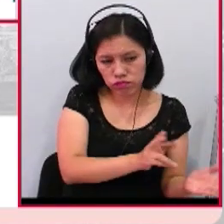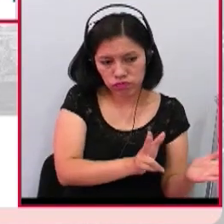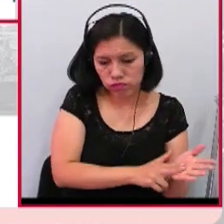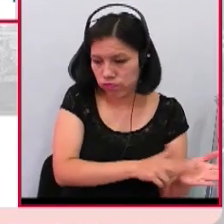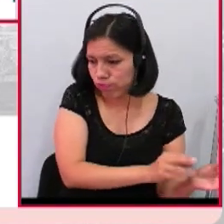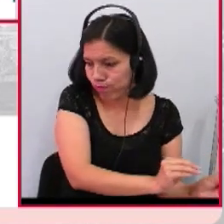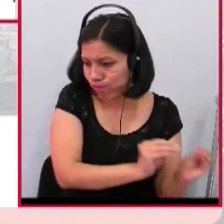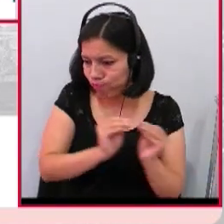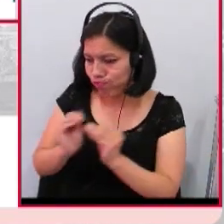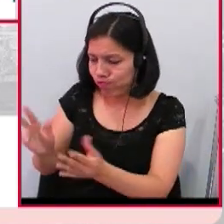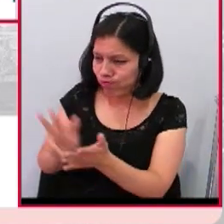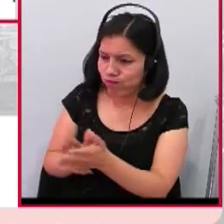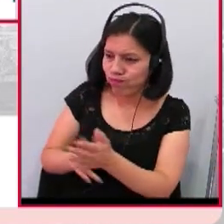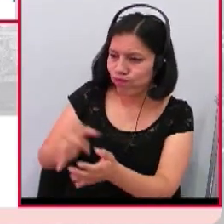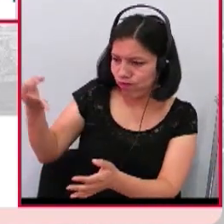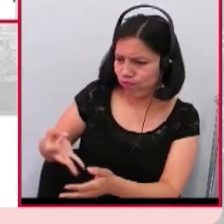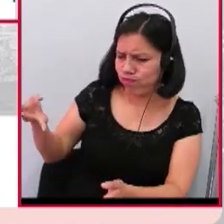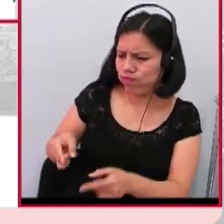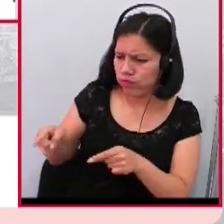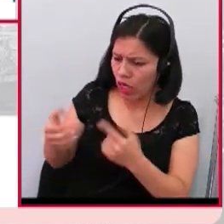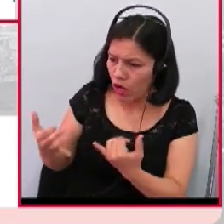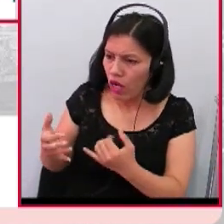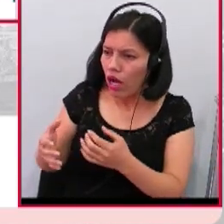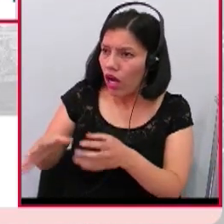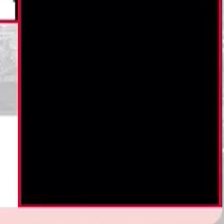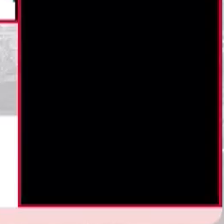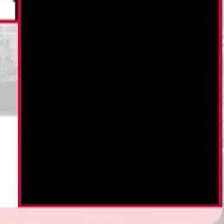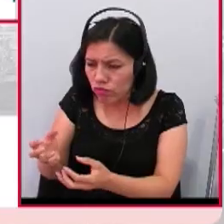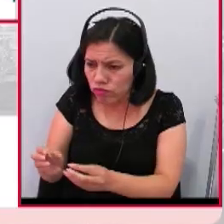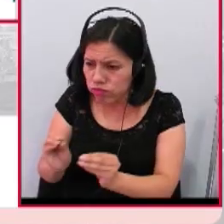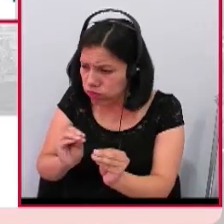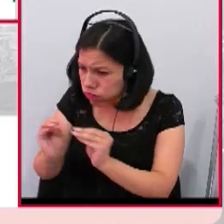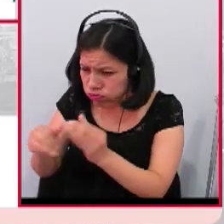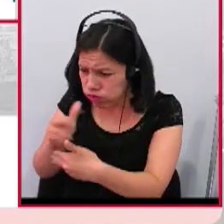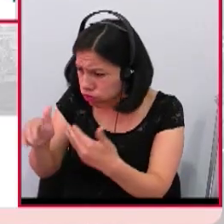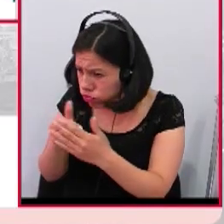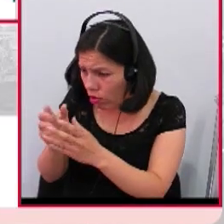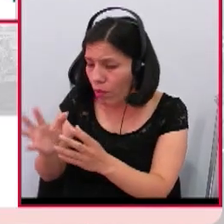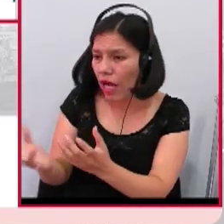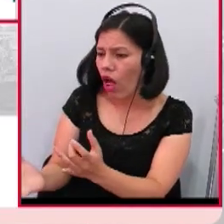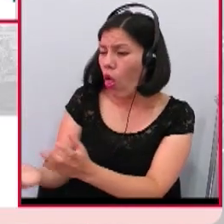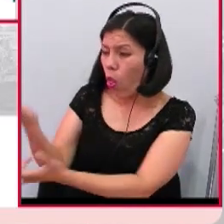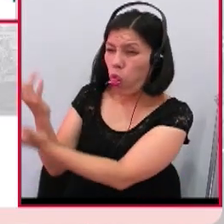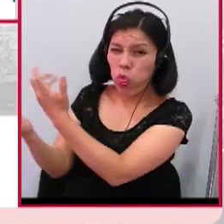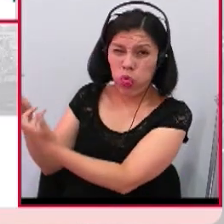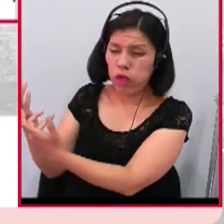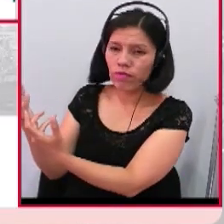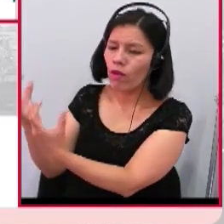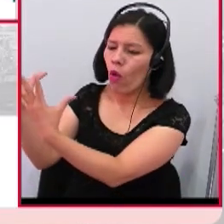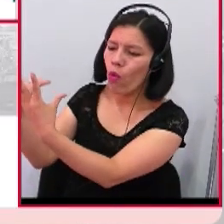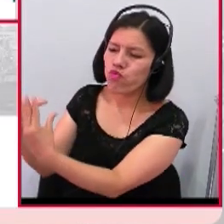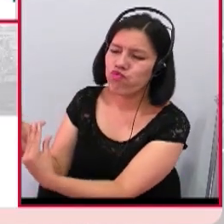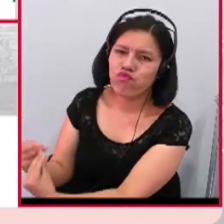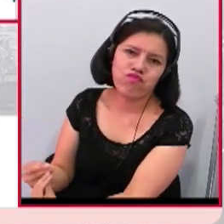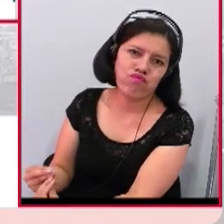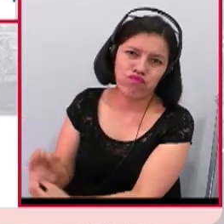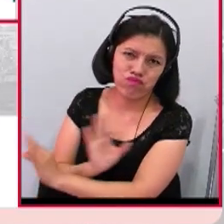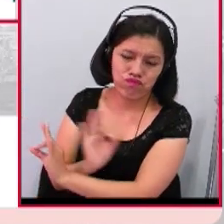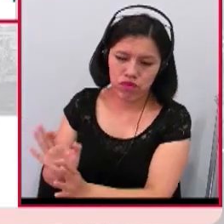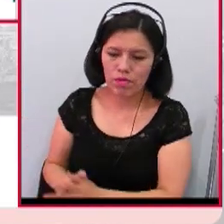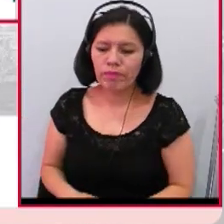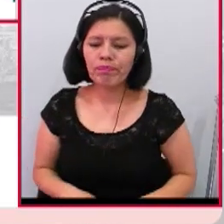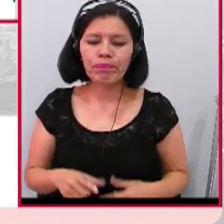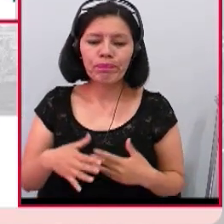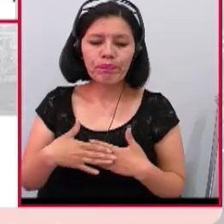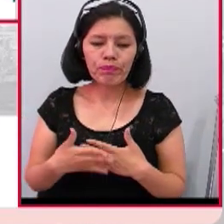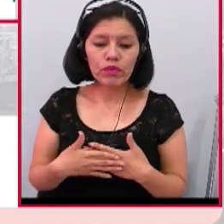Las etapas más críticas son las etapas de oxidación y reducción, como les indican. Acá superamos incluso los 1200 grados centígrados dentro del